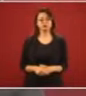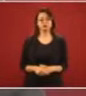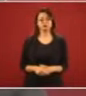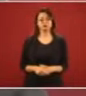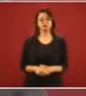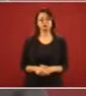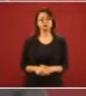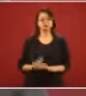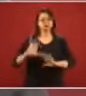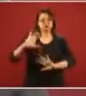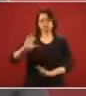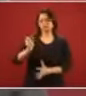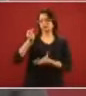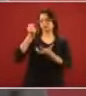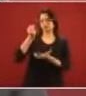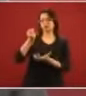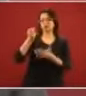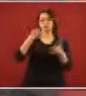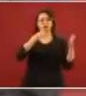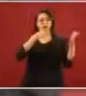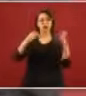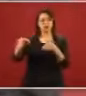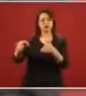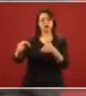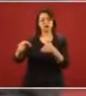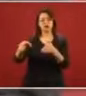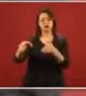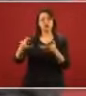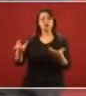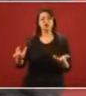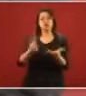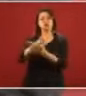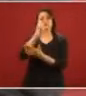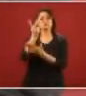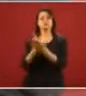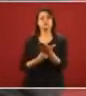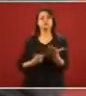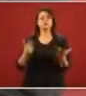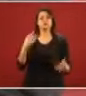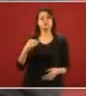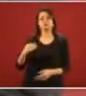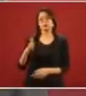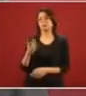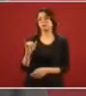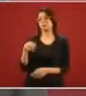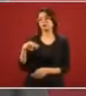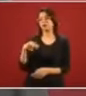se están destinando a programas de bienestar.